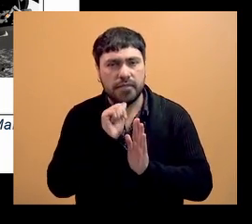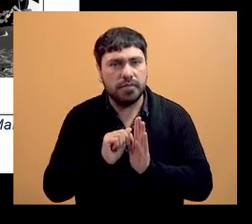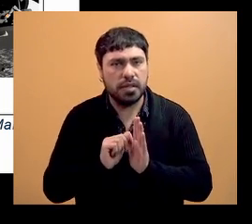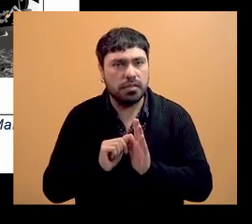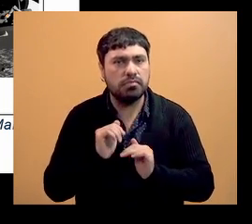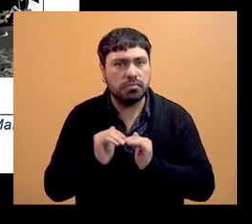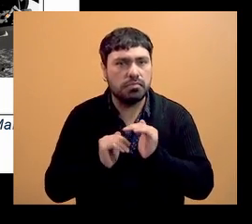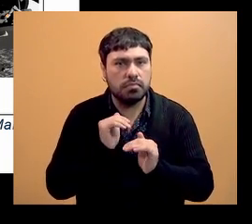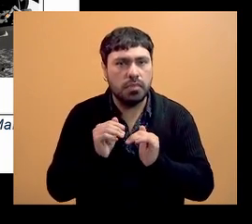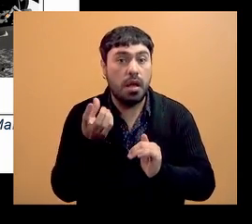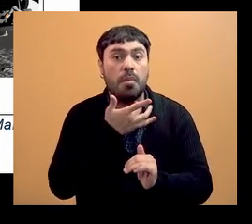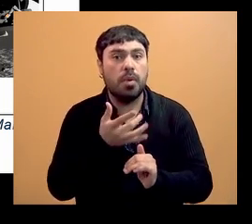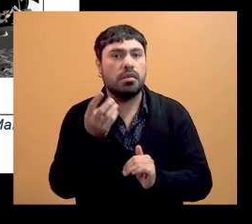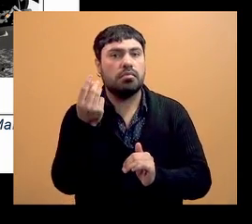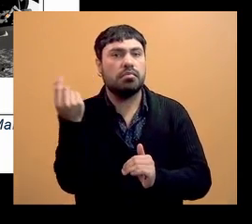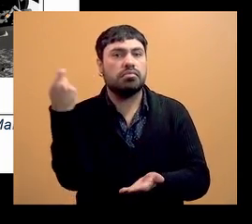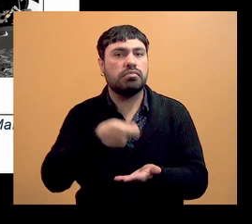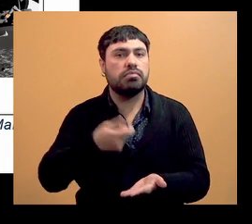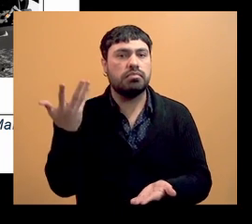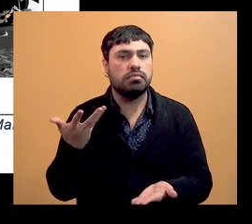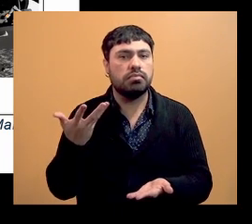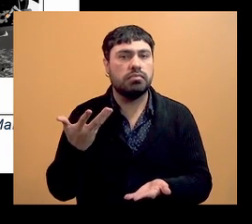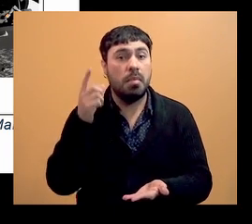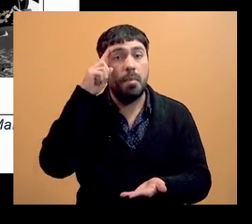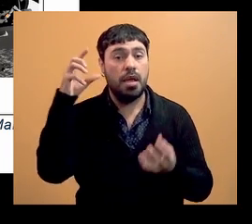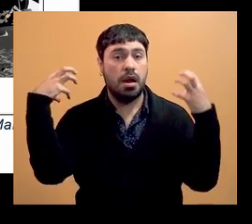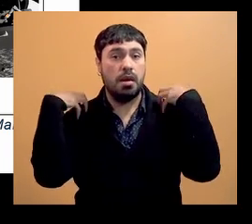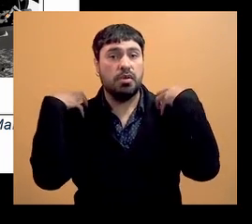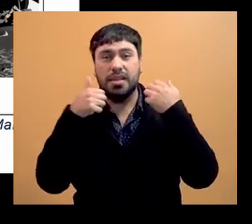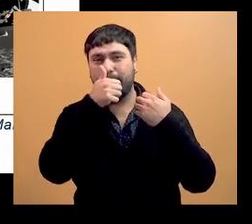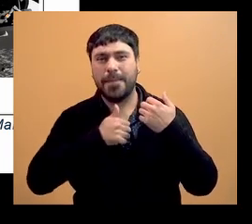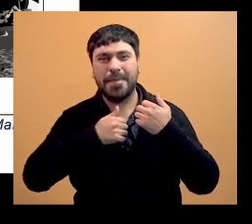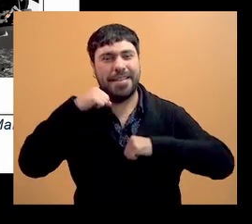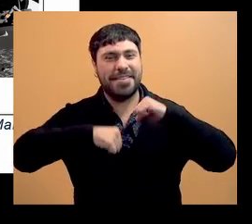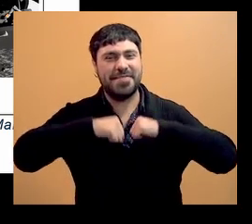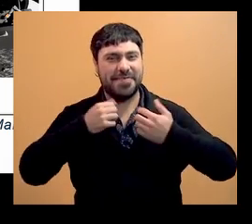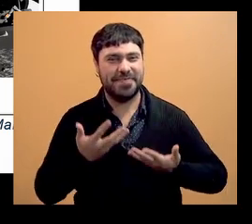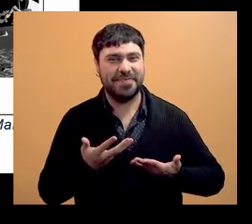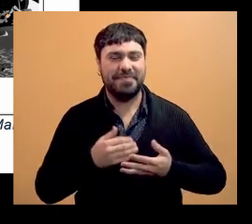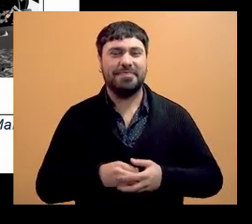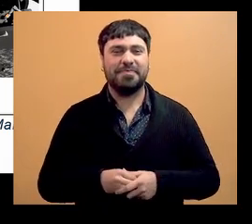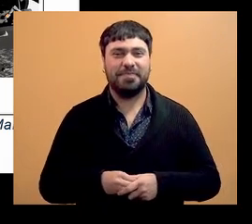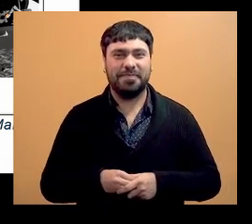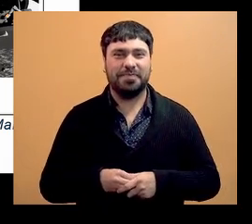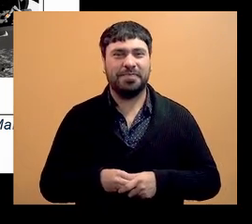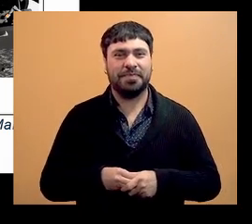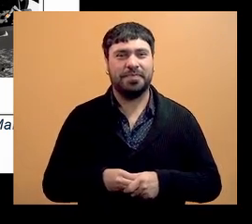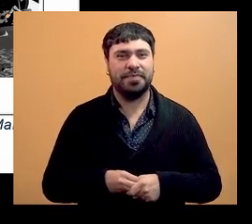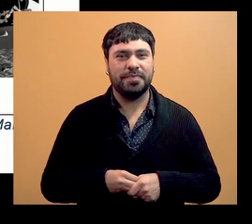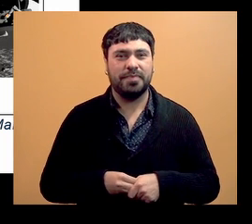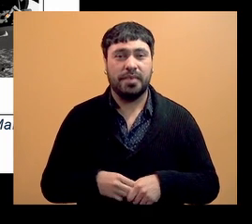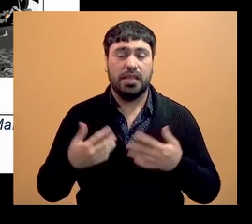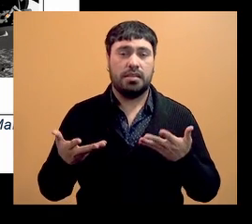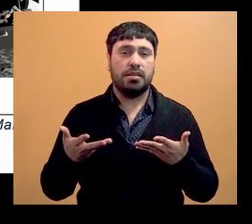absorber los costos por ellas mismas no lo hace sustentable en el tiempo. Por lo tanto, ellos tienen que estar a la cabeza de ciertas cosas, pero permitir que se cree el